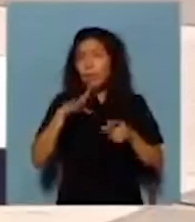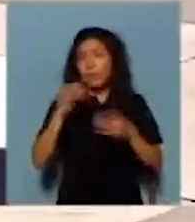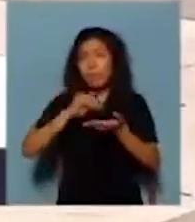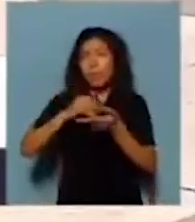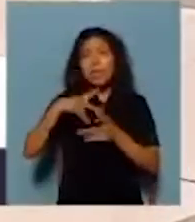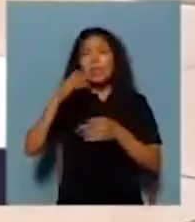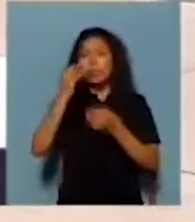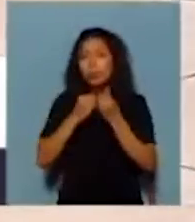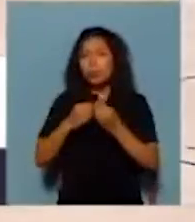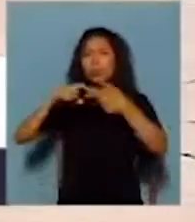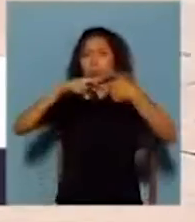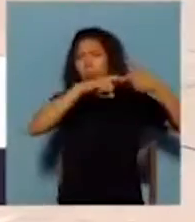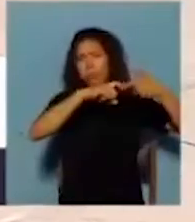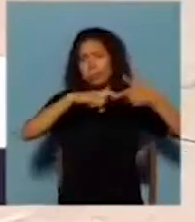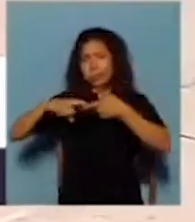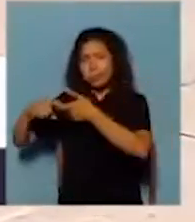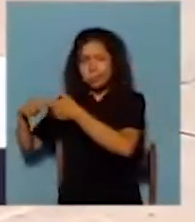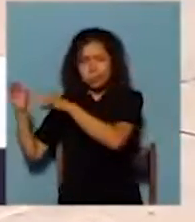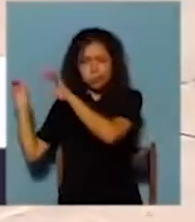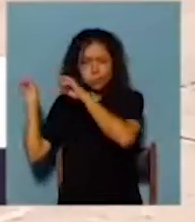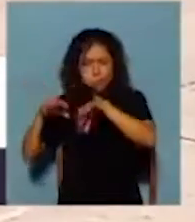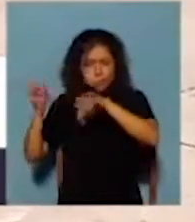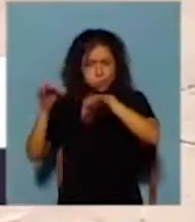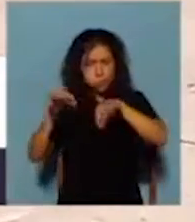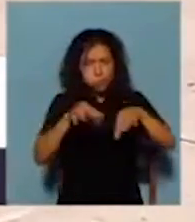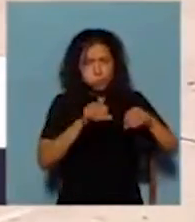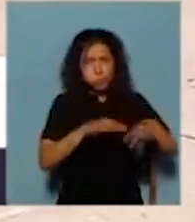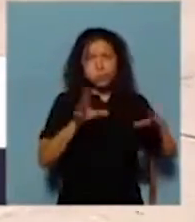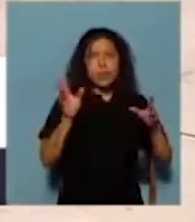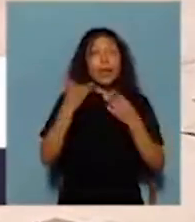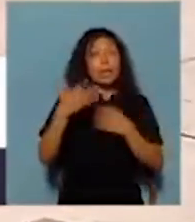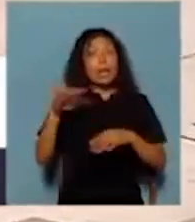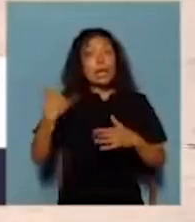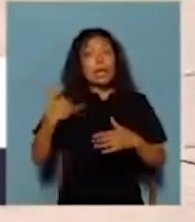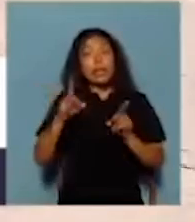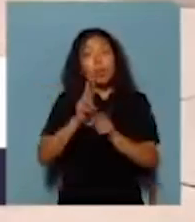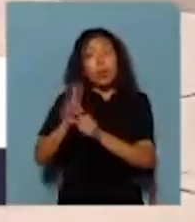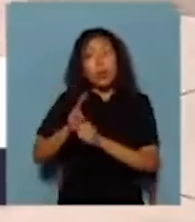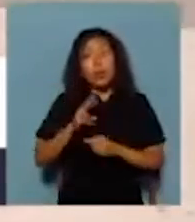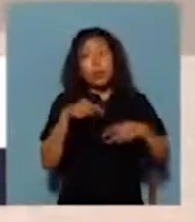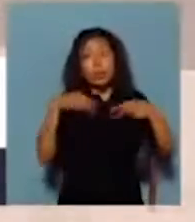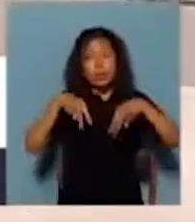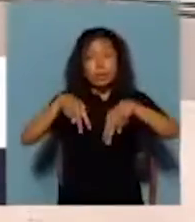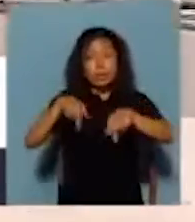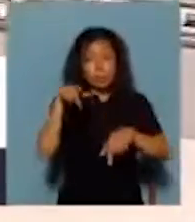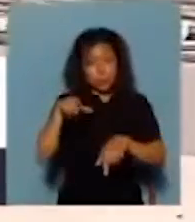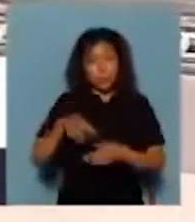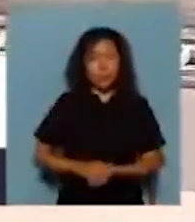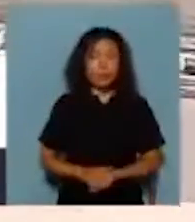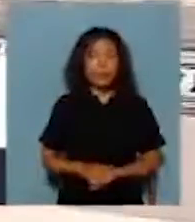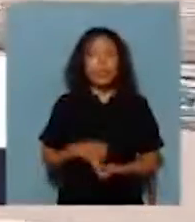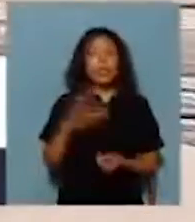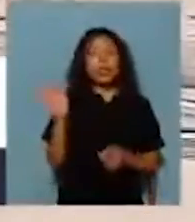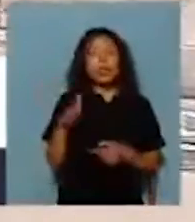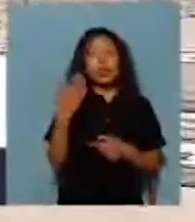gran porte en algunos momentos para la descarga, así que hay que circular con precaución, y todo va a tener entonces a partir